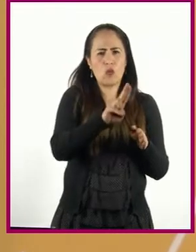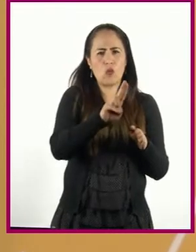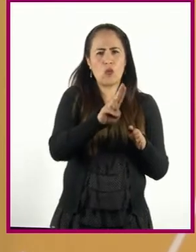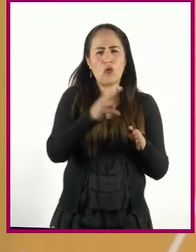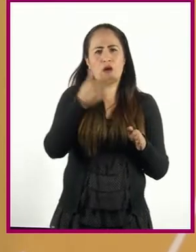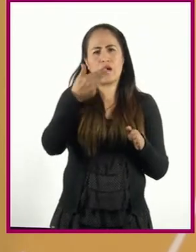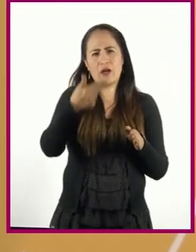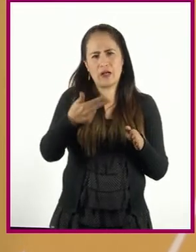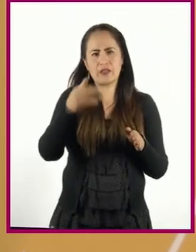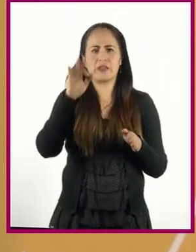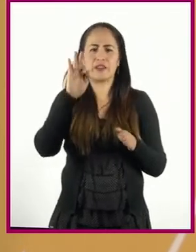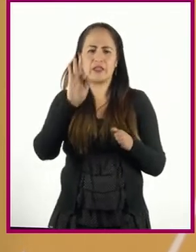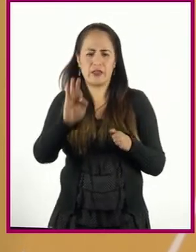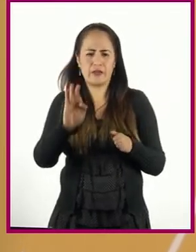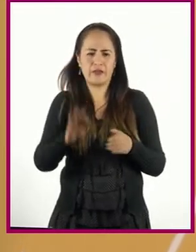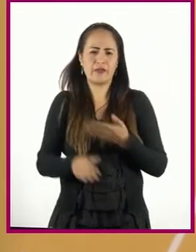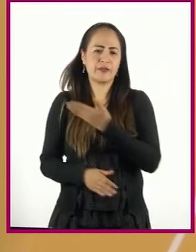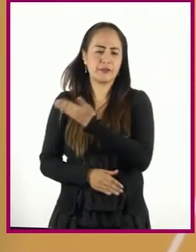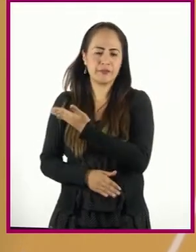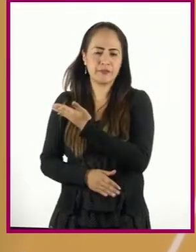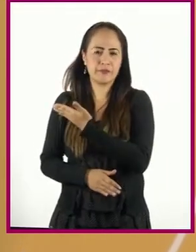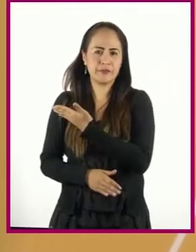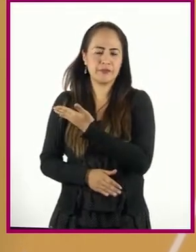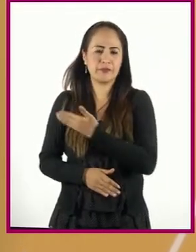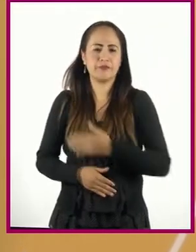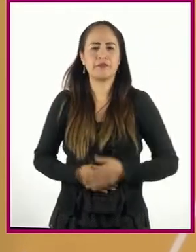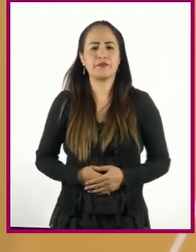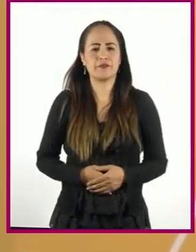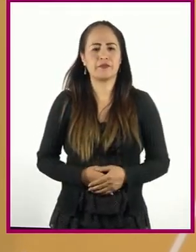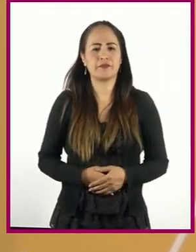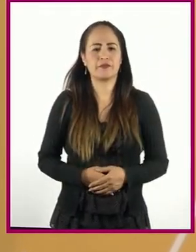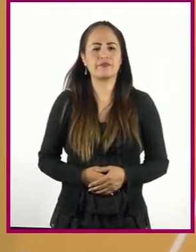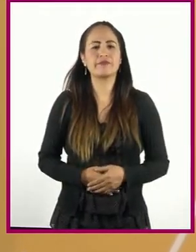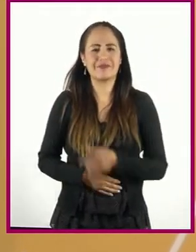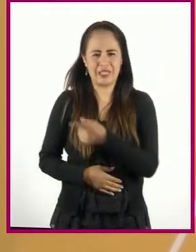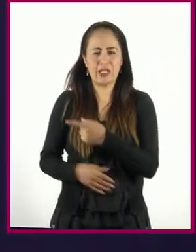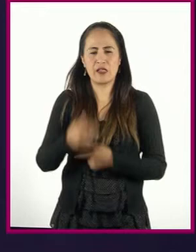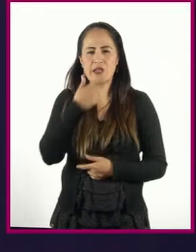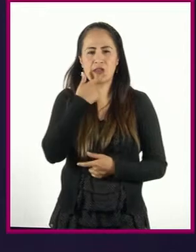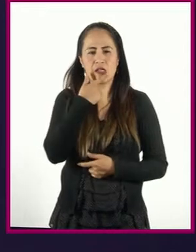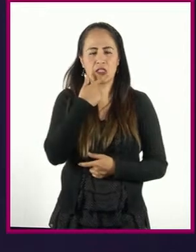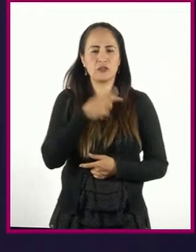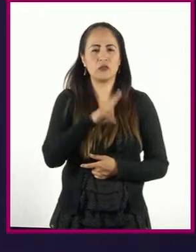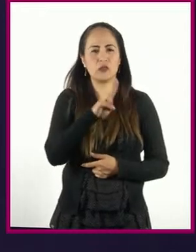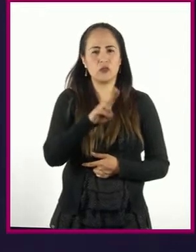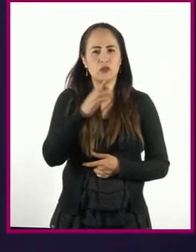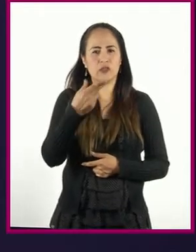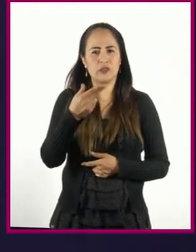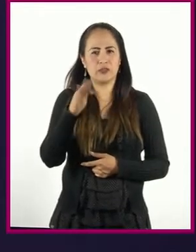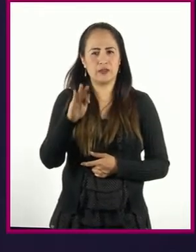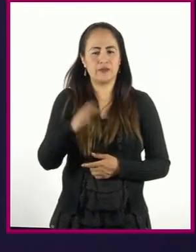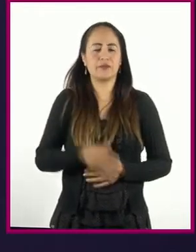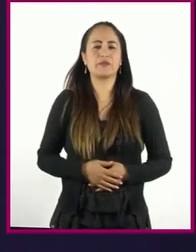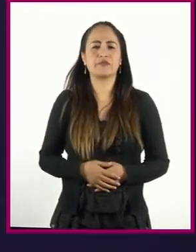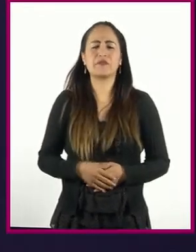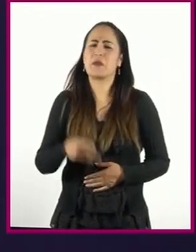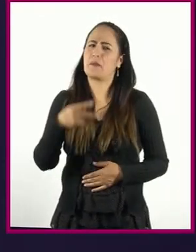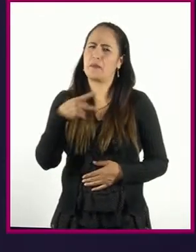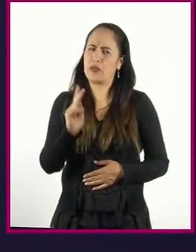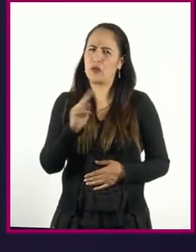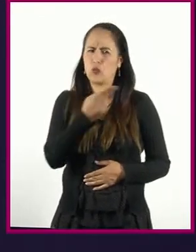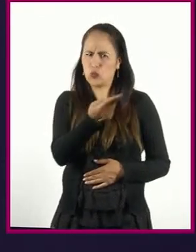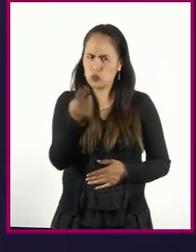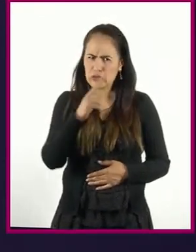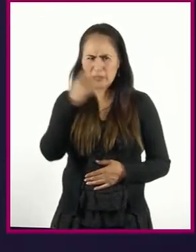que significa ultra alta frecuencia por sus siglas en inglés. Pero ¿alguna vez se han